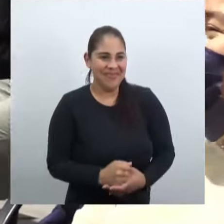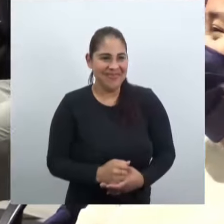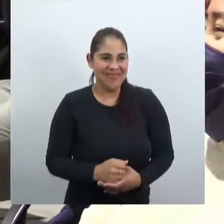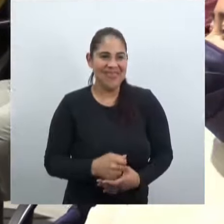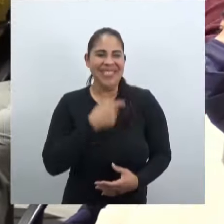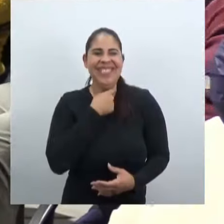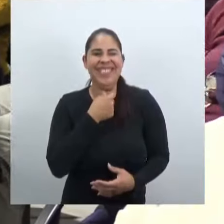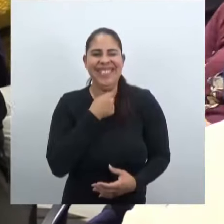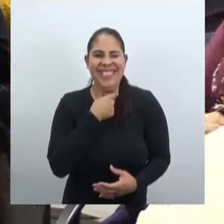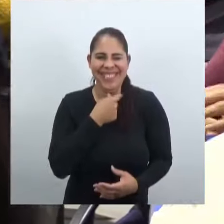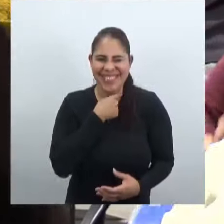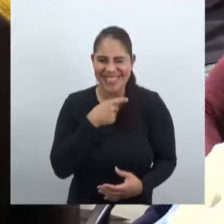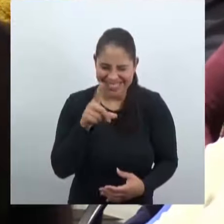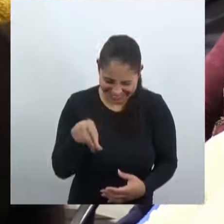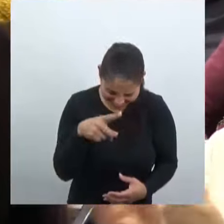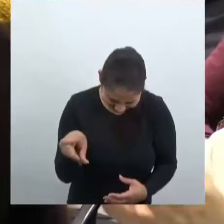¿Me había oído?